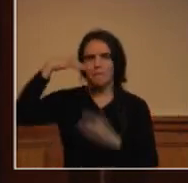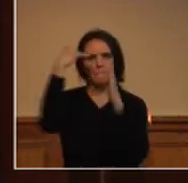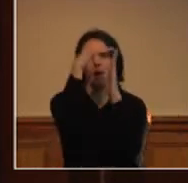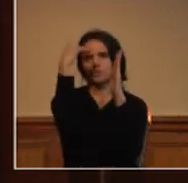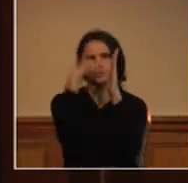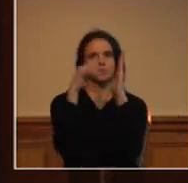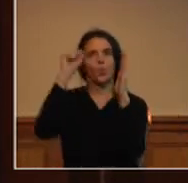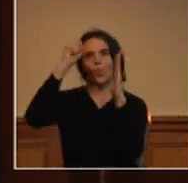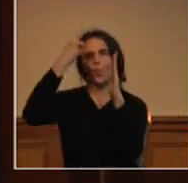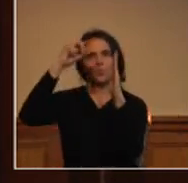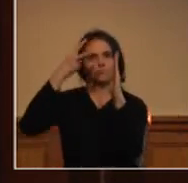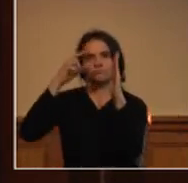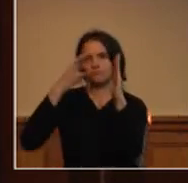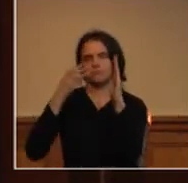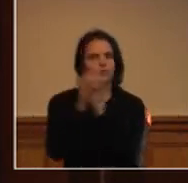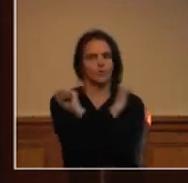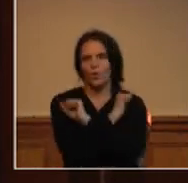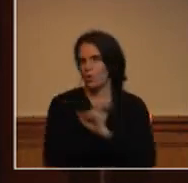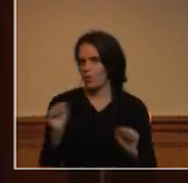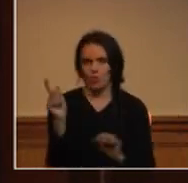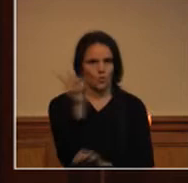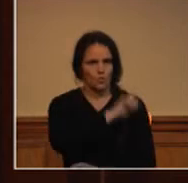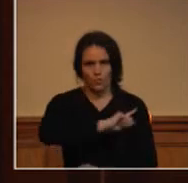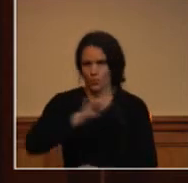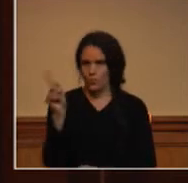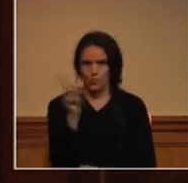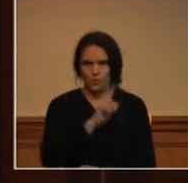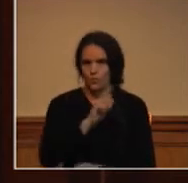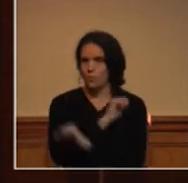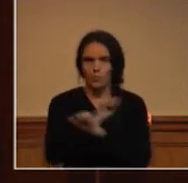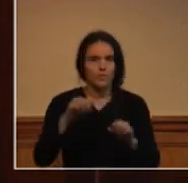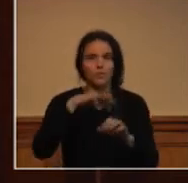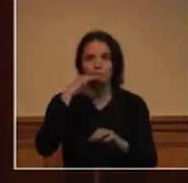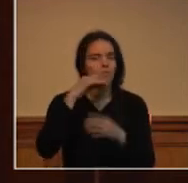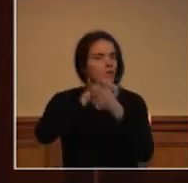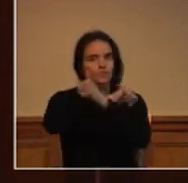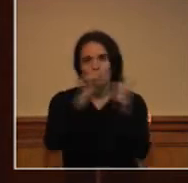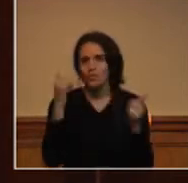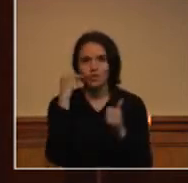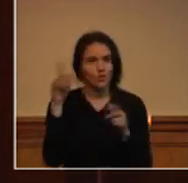1, 2, 3, 4, que yo pueda utilizar de la misma manera con todos los niños.